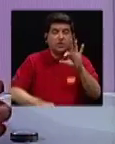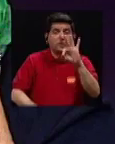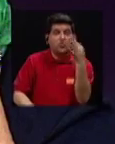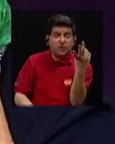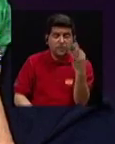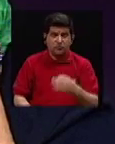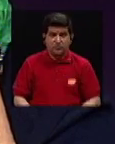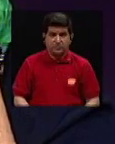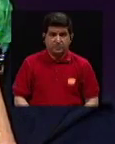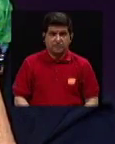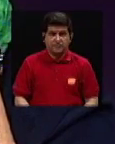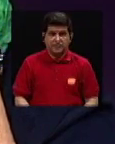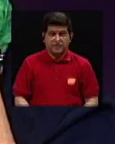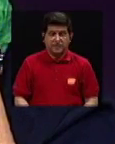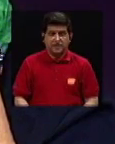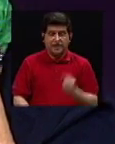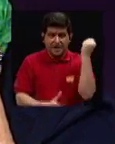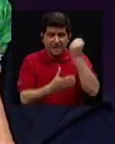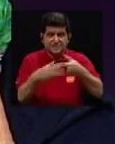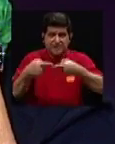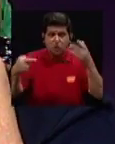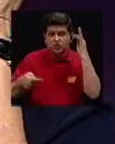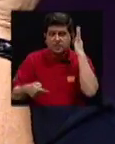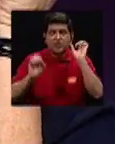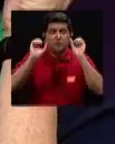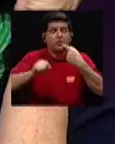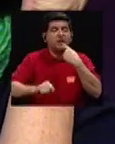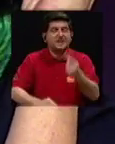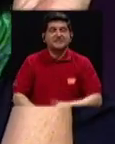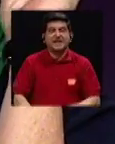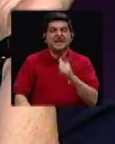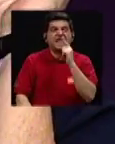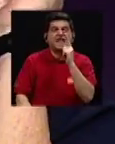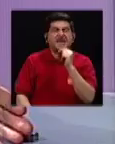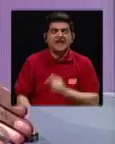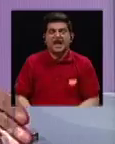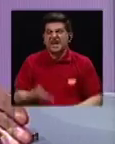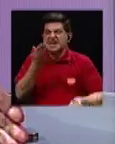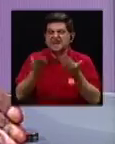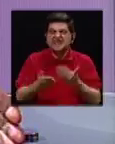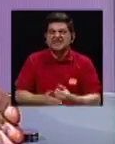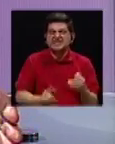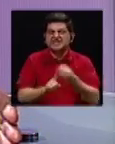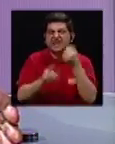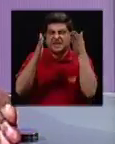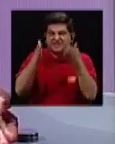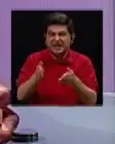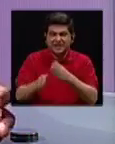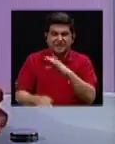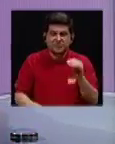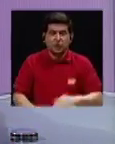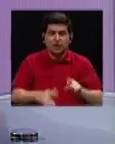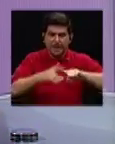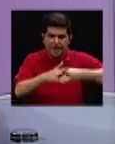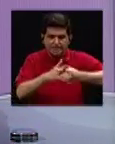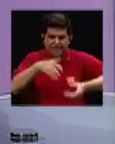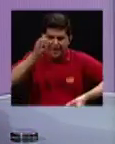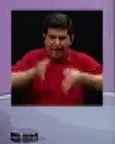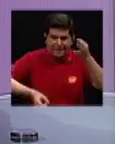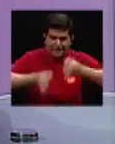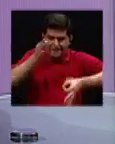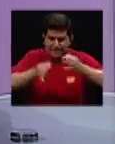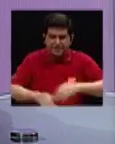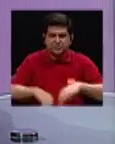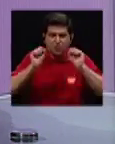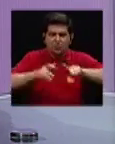el feminicidio pero que al mismo tiempo eh este se pueda decir quién es el probable agresor y al mismo